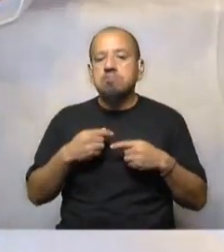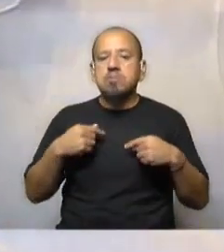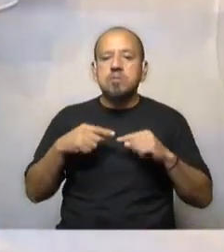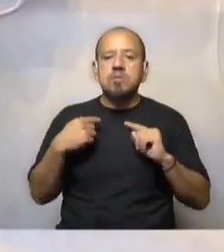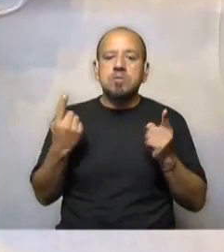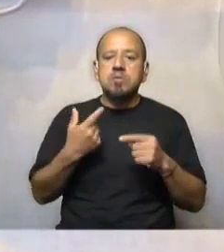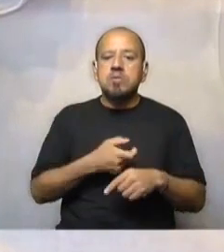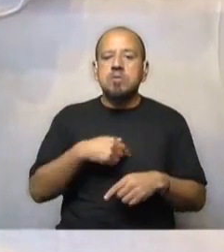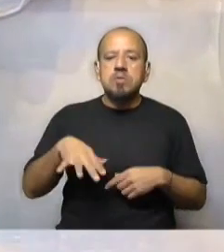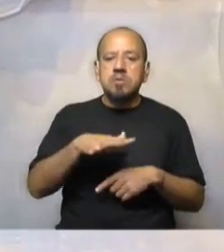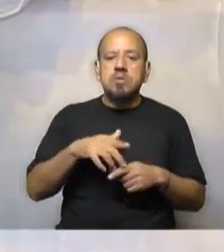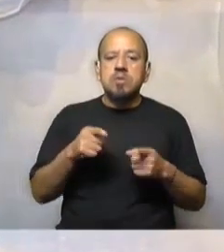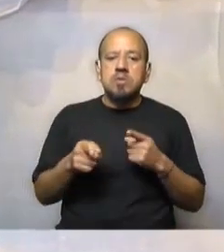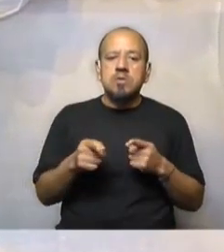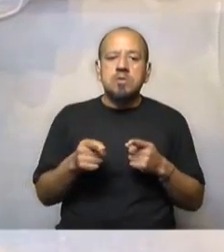aquella, y que